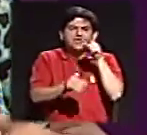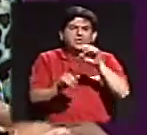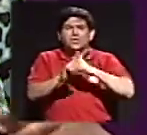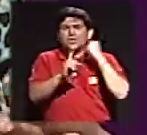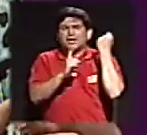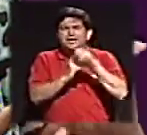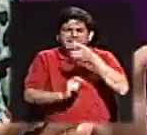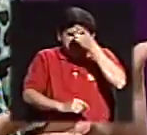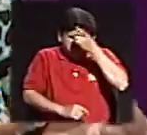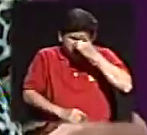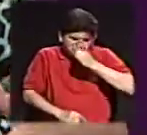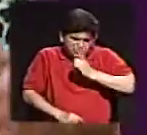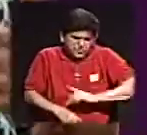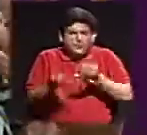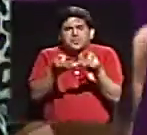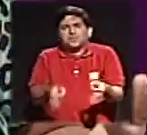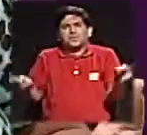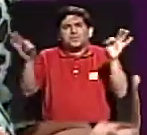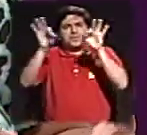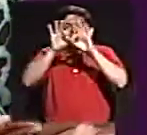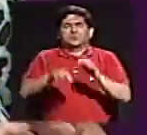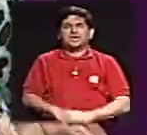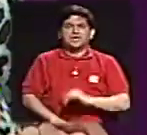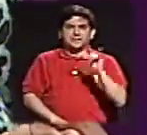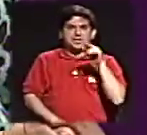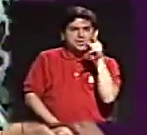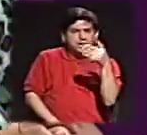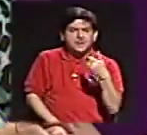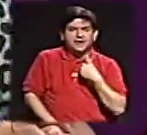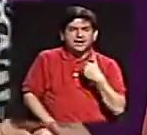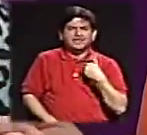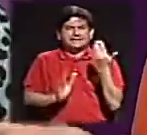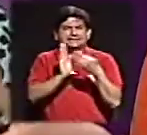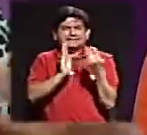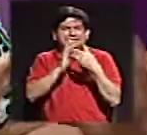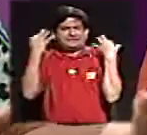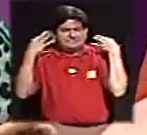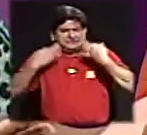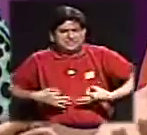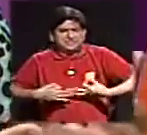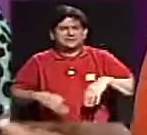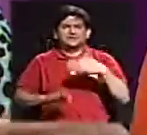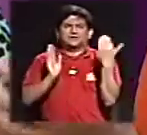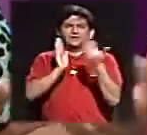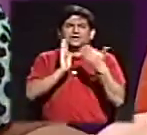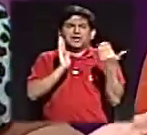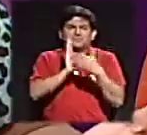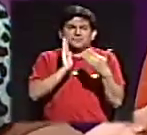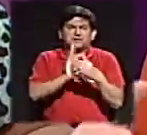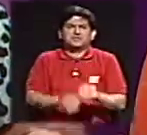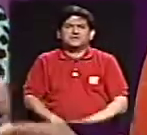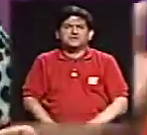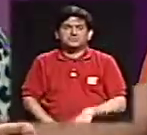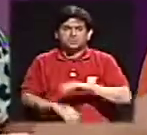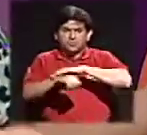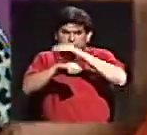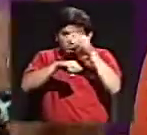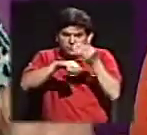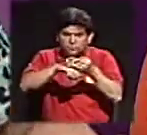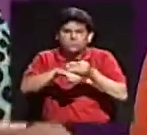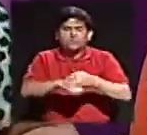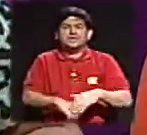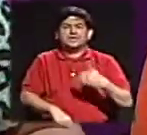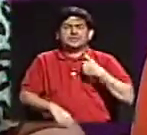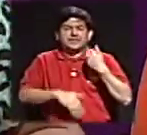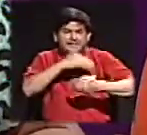por un cuadro depresivo importantísimo, además de sus molestias físicas y las molestias pues, que el feto estaba desarrollando